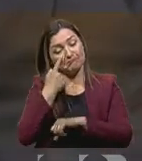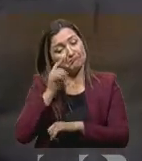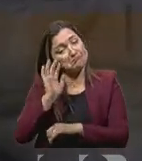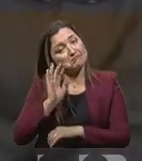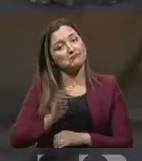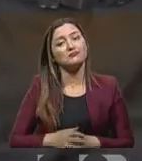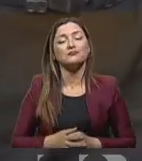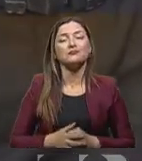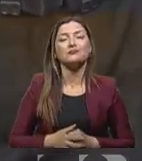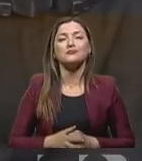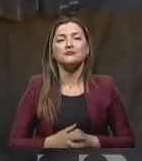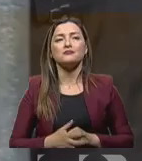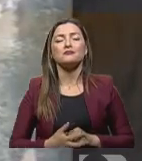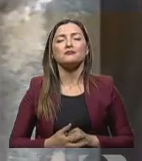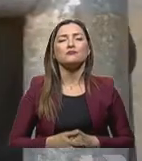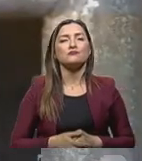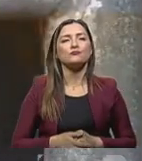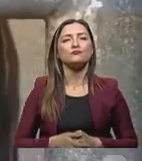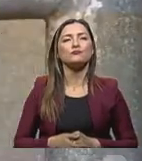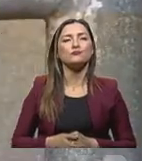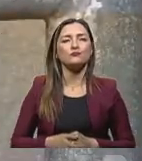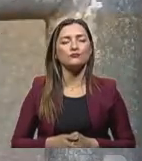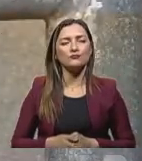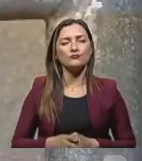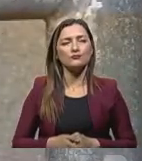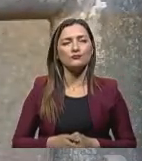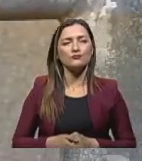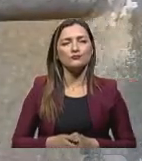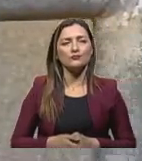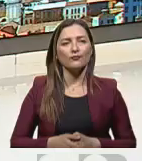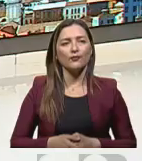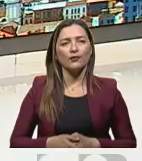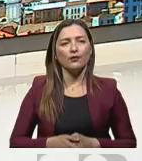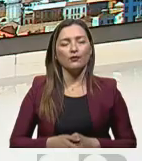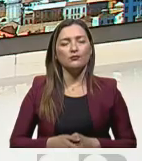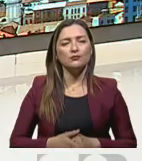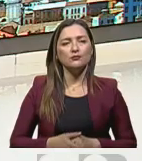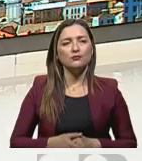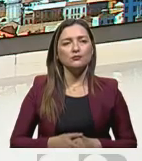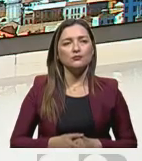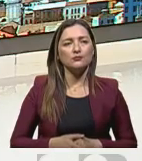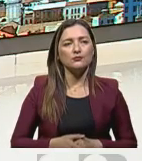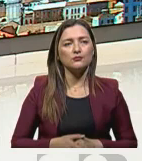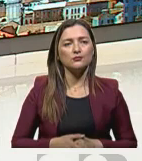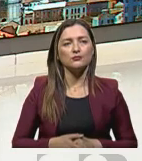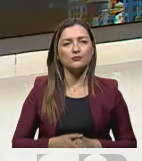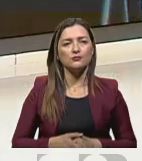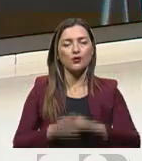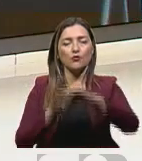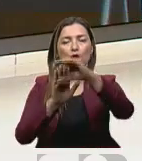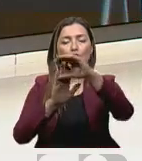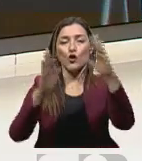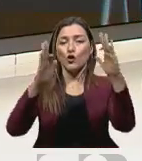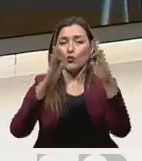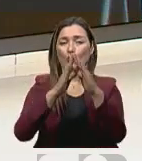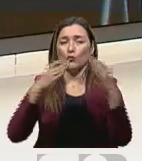dirá desde Santo Domingo de los tsáchilas Karen caguano 24 horas hay alarma en cumbayá y